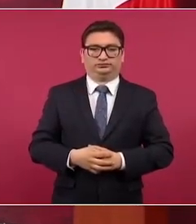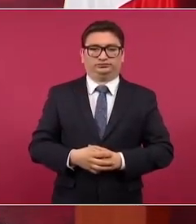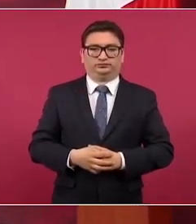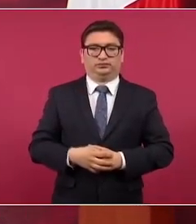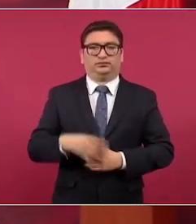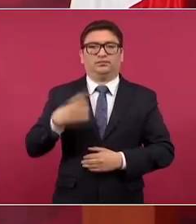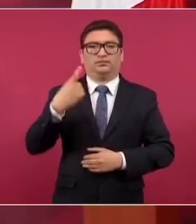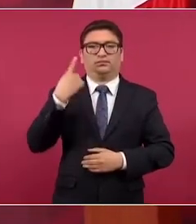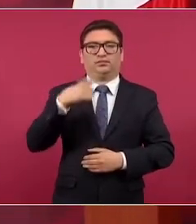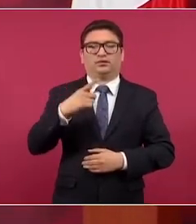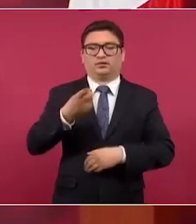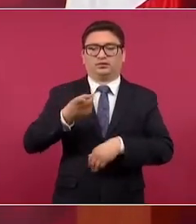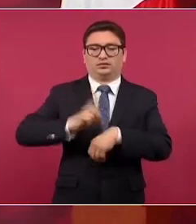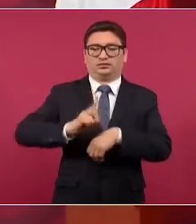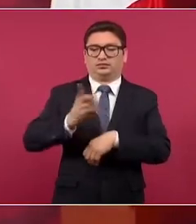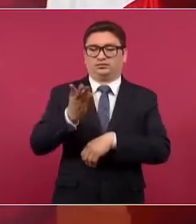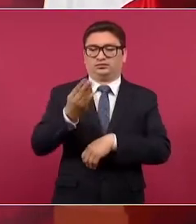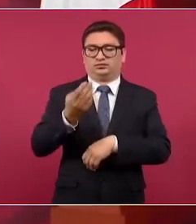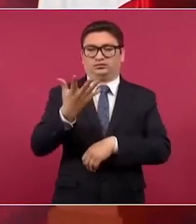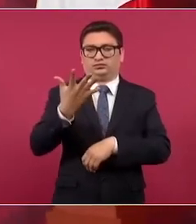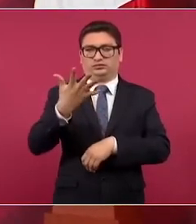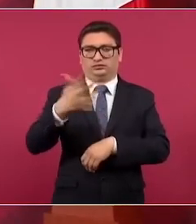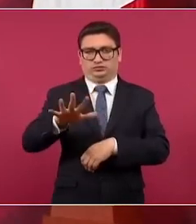para el día 9 y 10